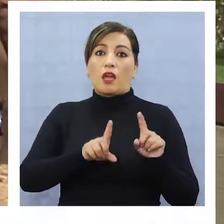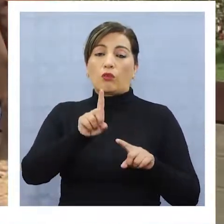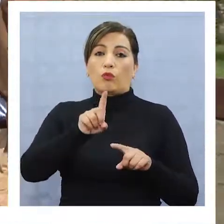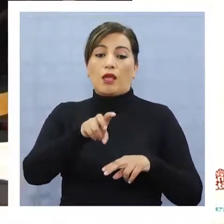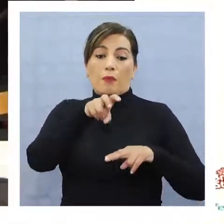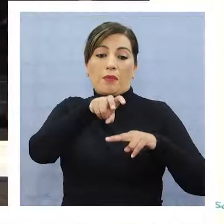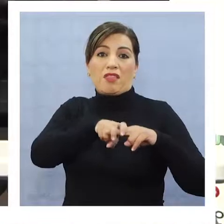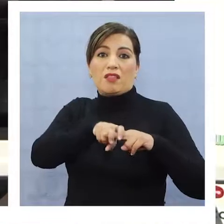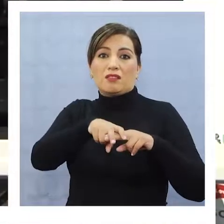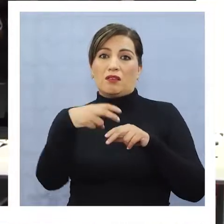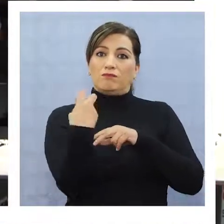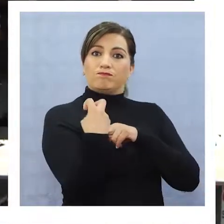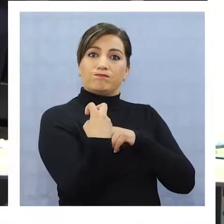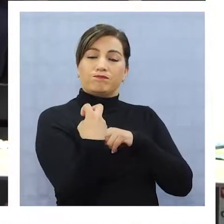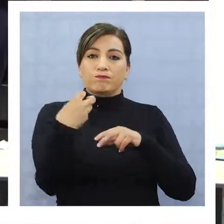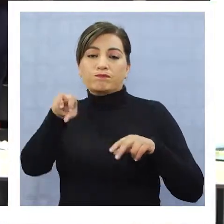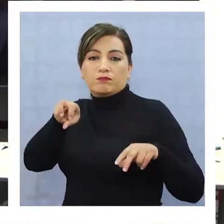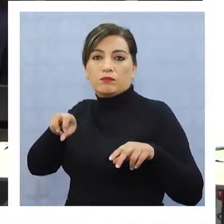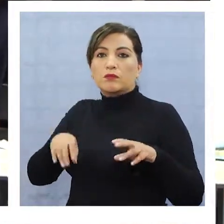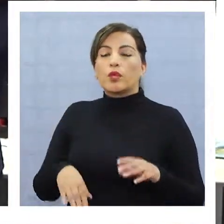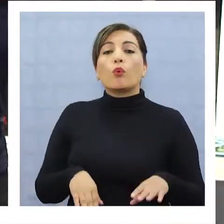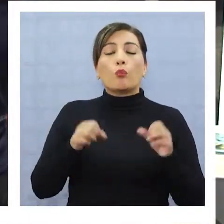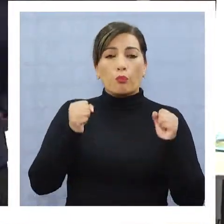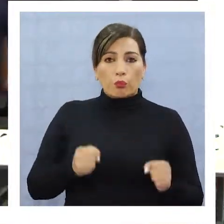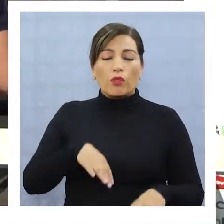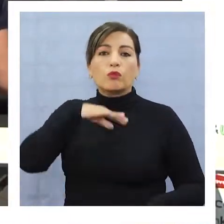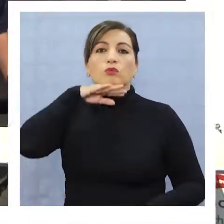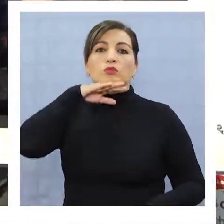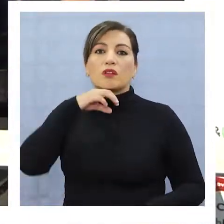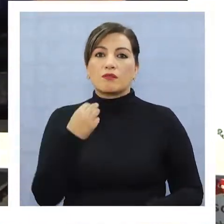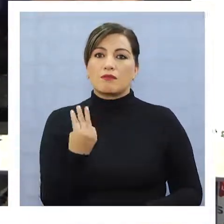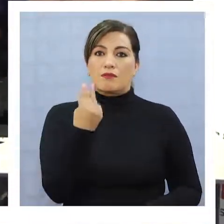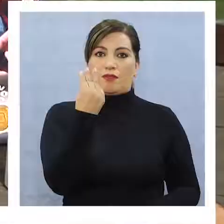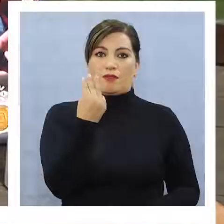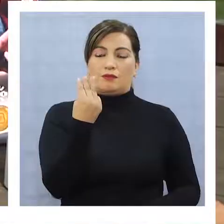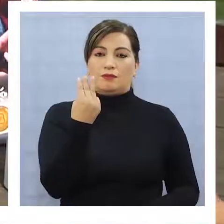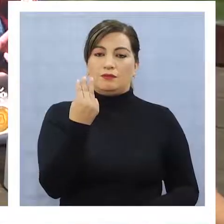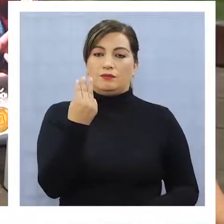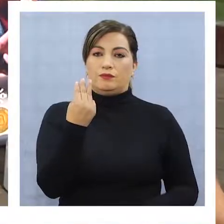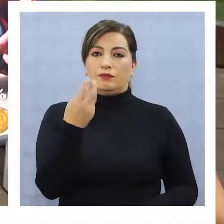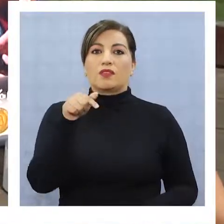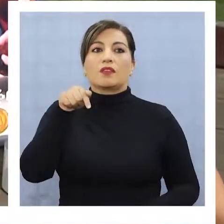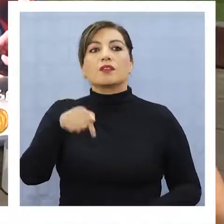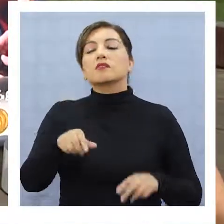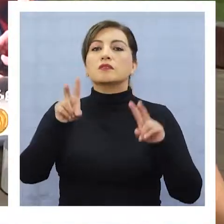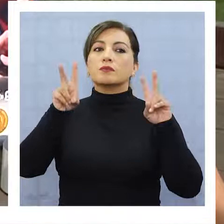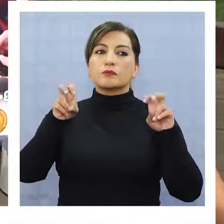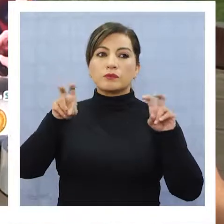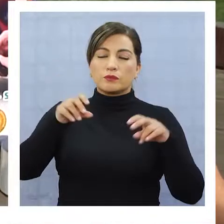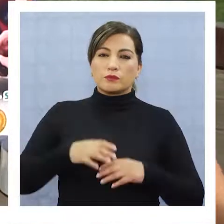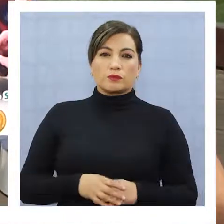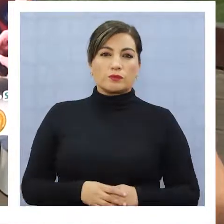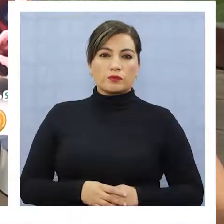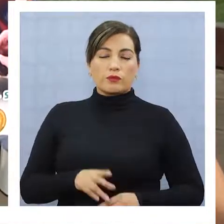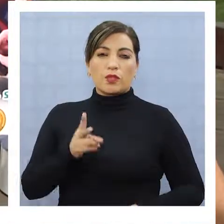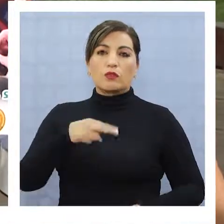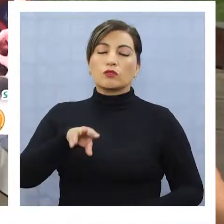mirando hacia adelante, otras para atrás, pero pueden caber tres sillas bien instaladas. En ese contexto,